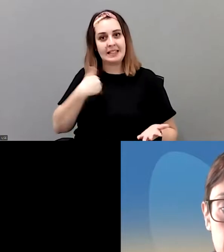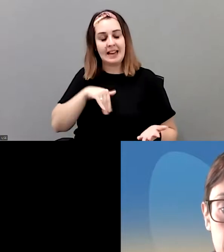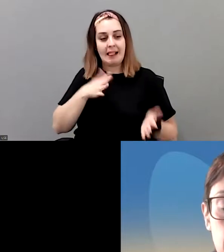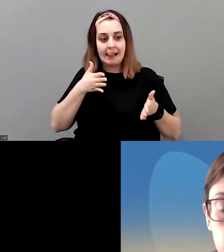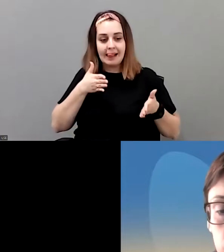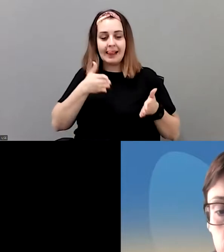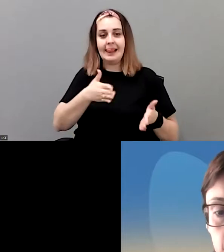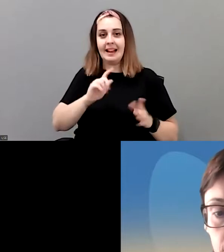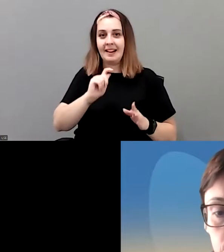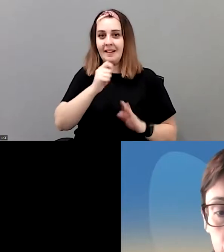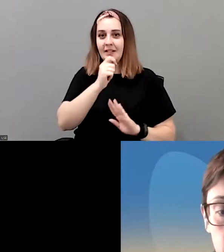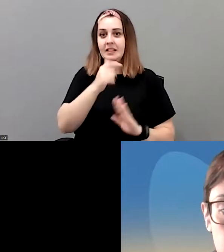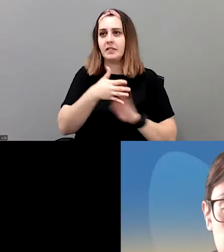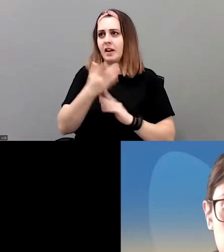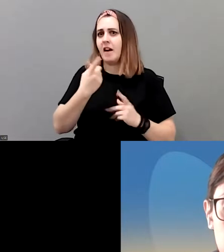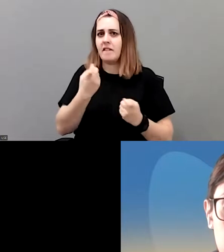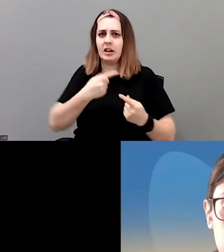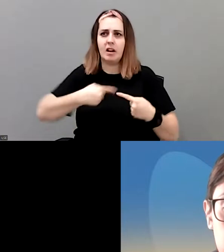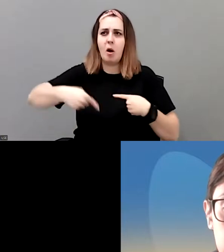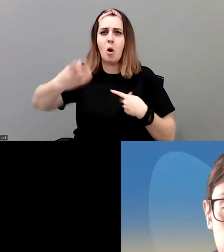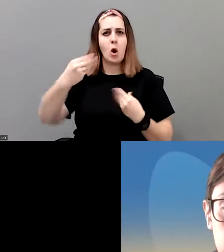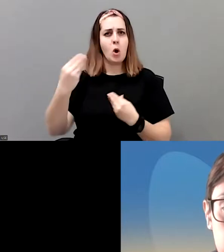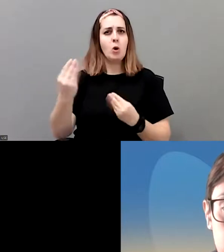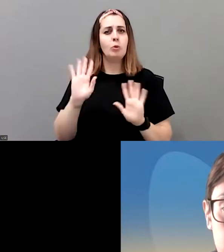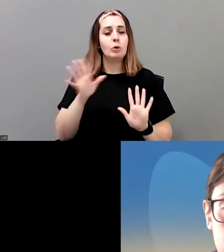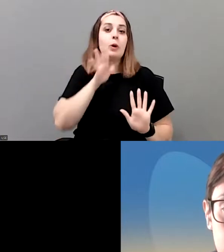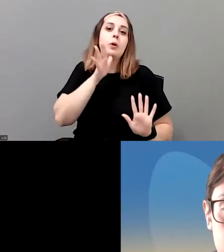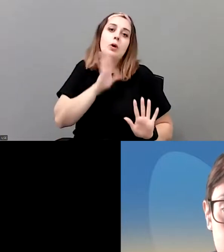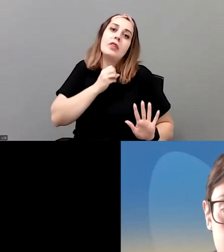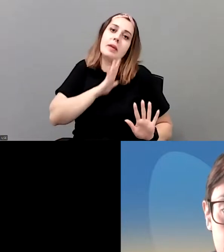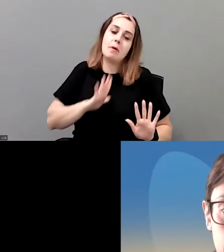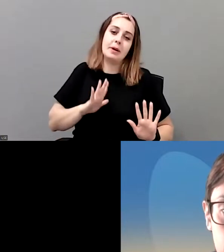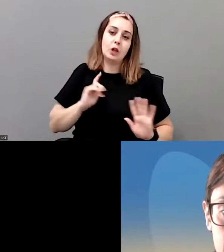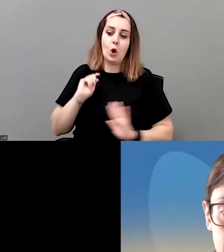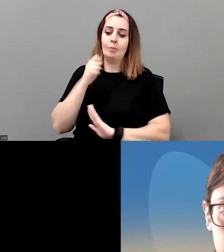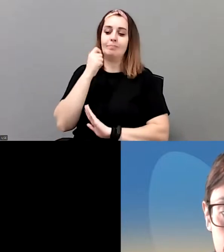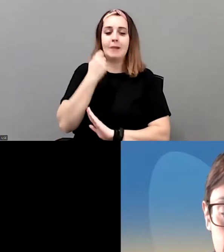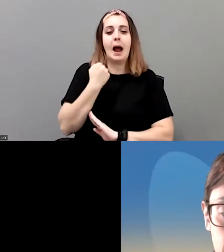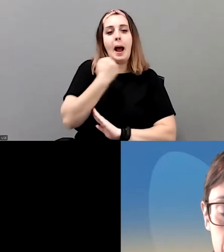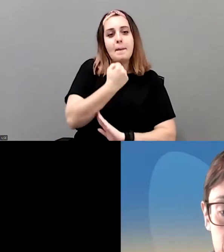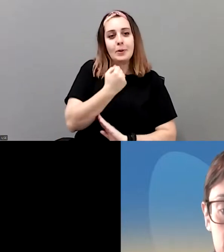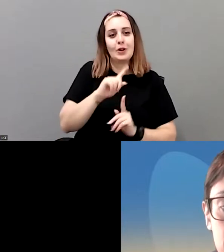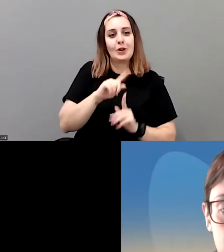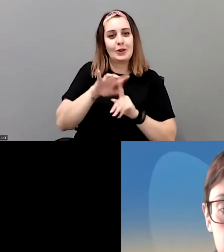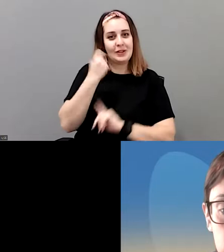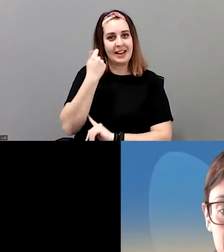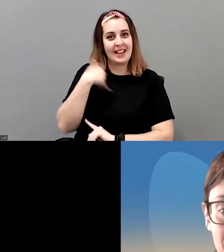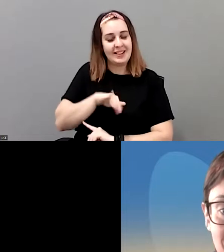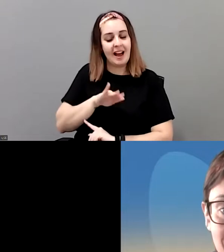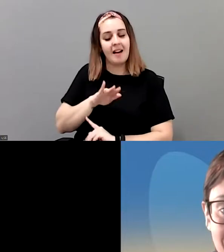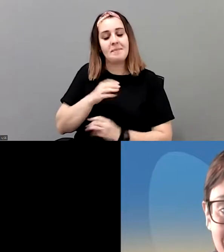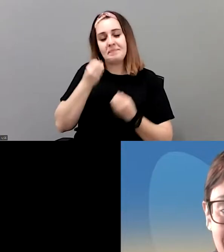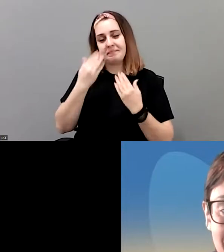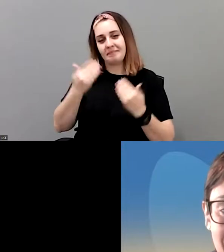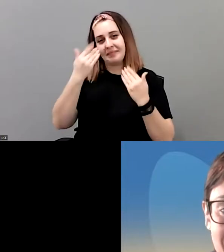en ello y que por supuesto nos queda mucho por hacer, pero bueno, también hay que, hay que apoyarse en los logros que vamos